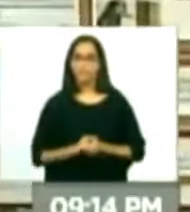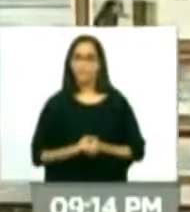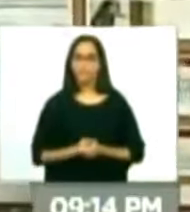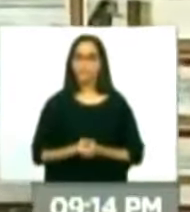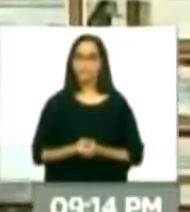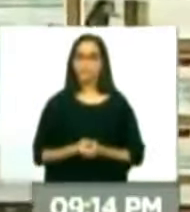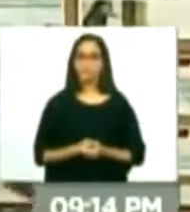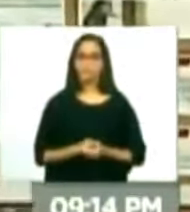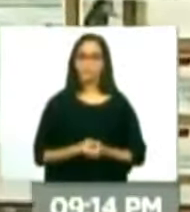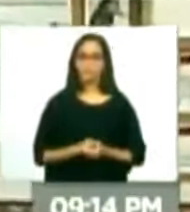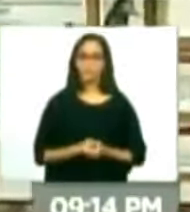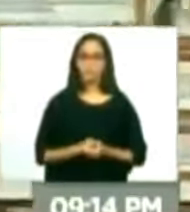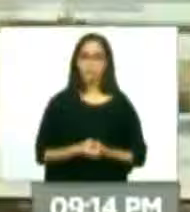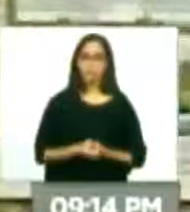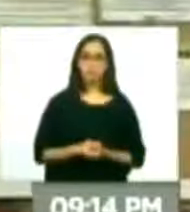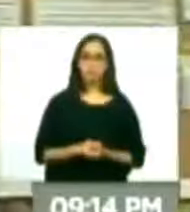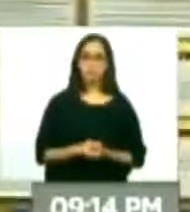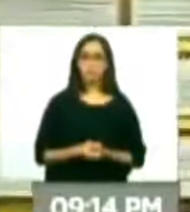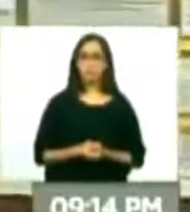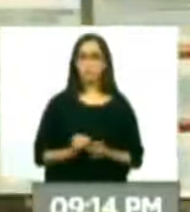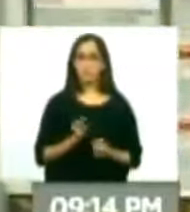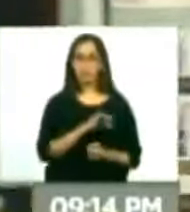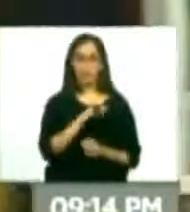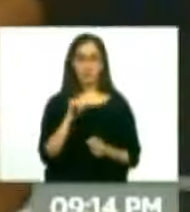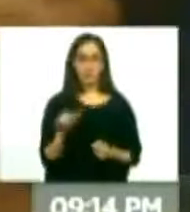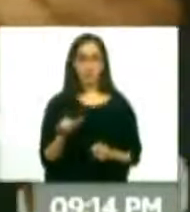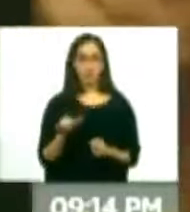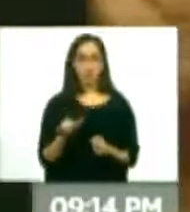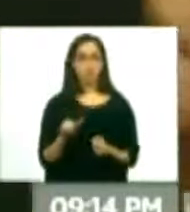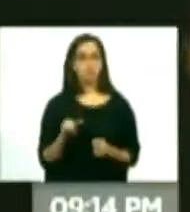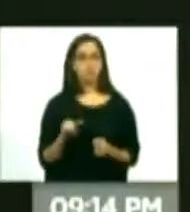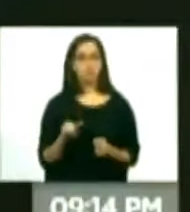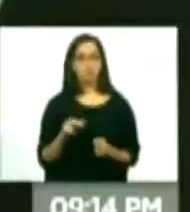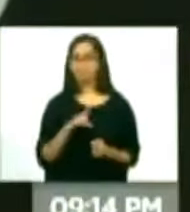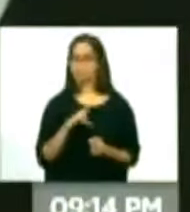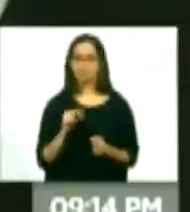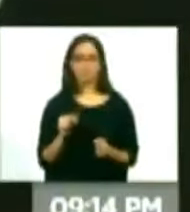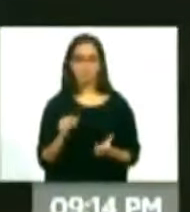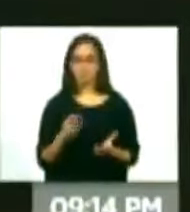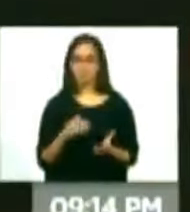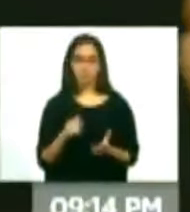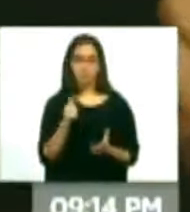Ah, sí. De todas maneras, no se queje.